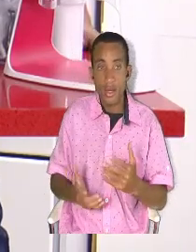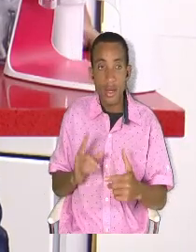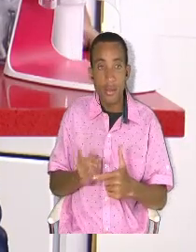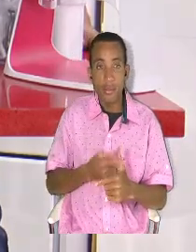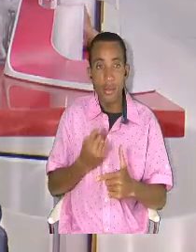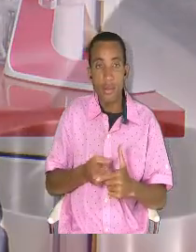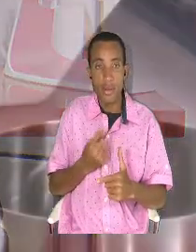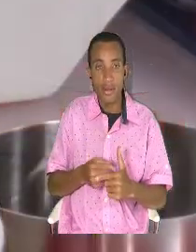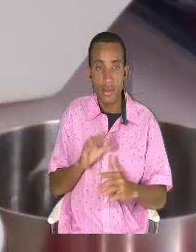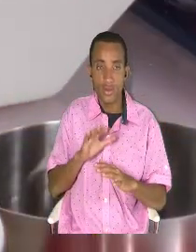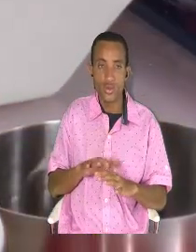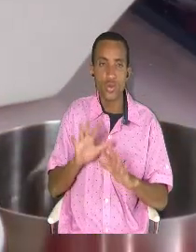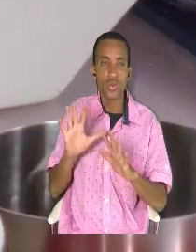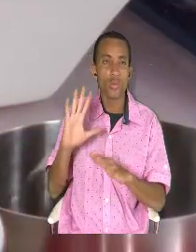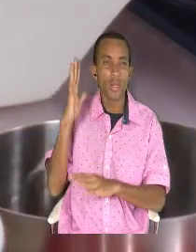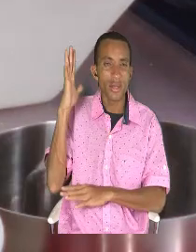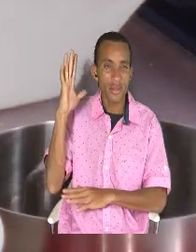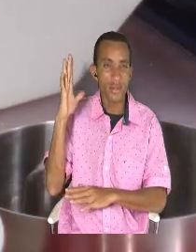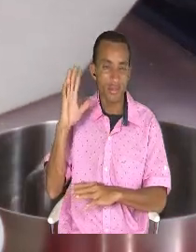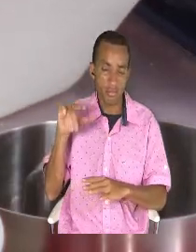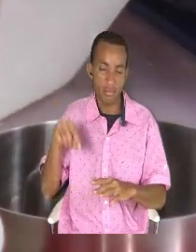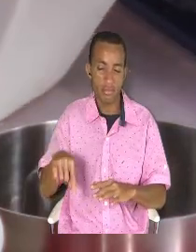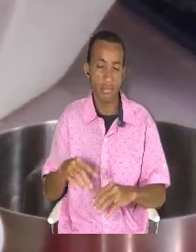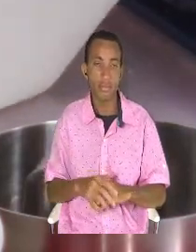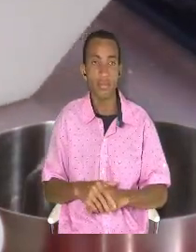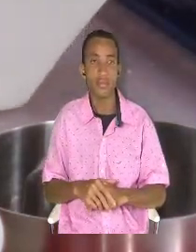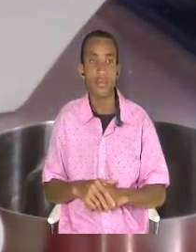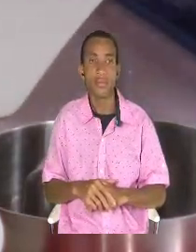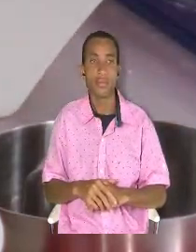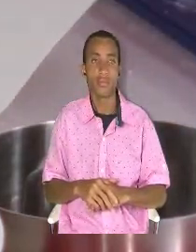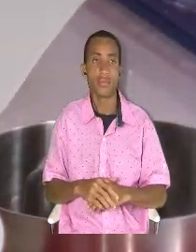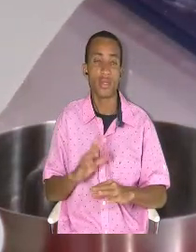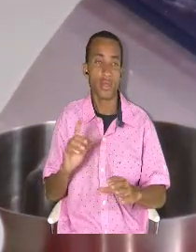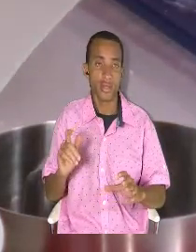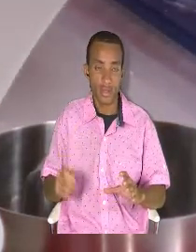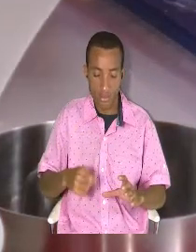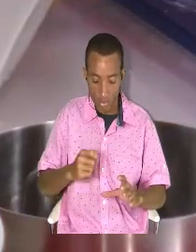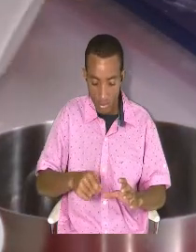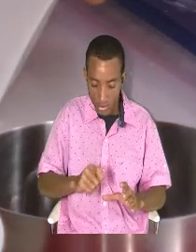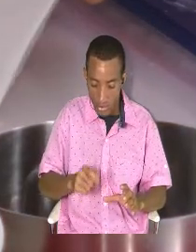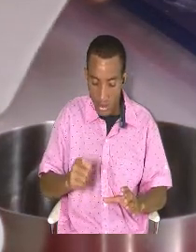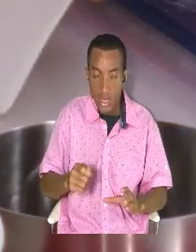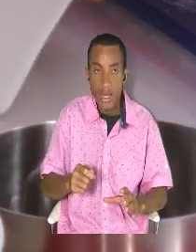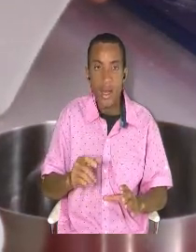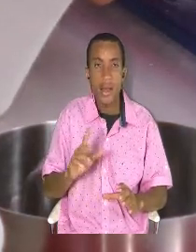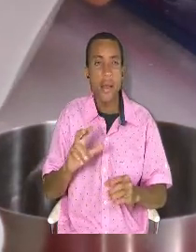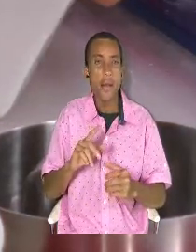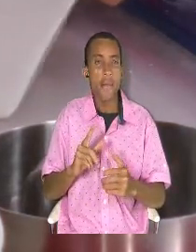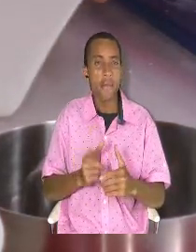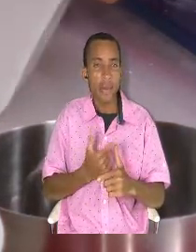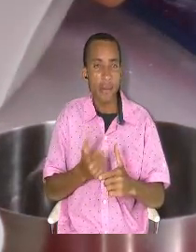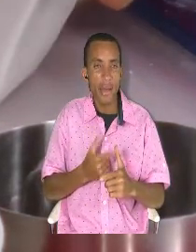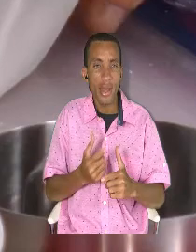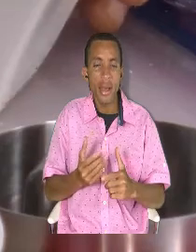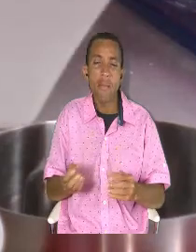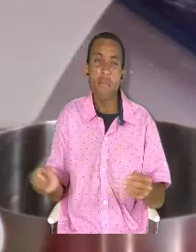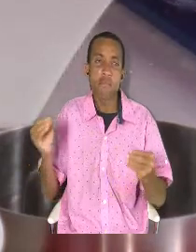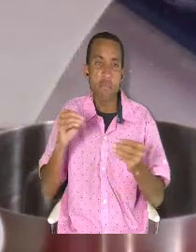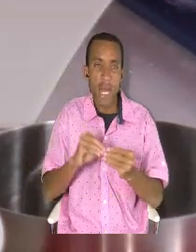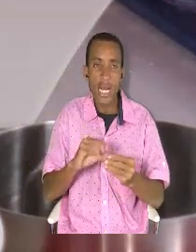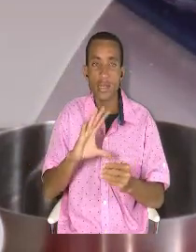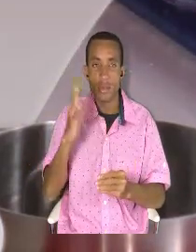ya un poco procesado, ¿sí? Normalmente la papa peruana, ¿sí? Es un poco más amarilla, la de nosotros es un poco